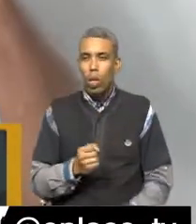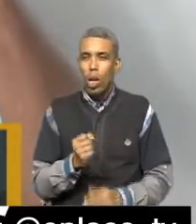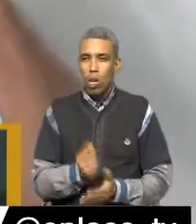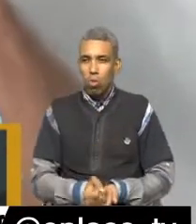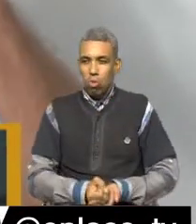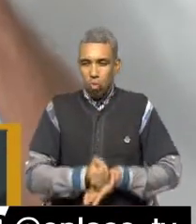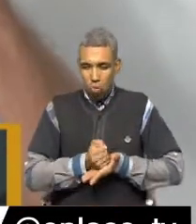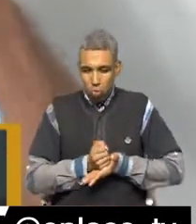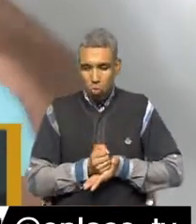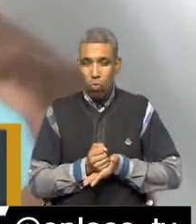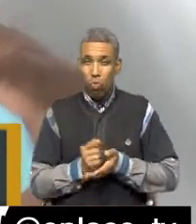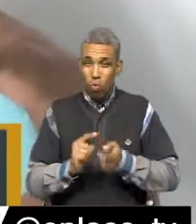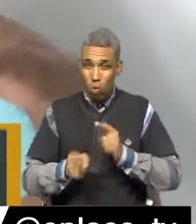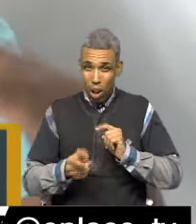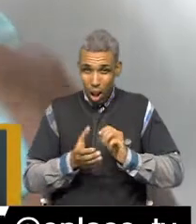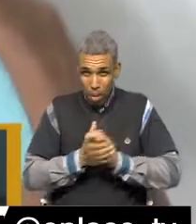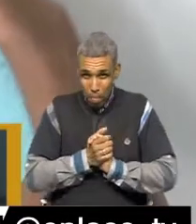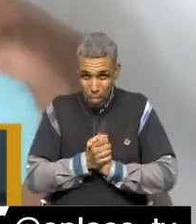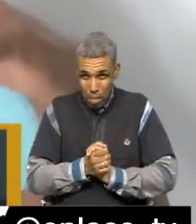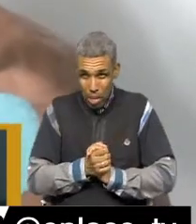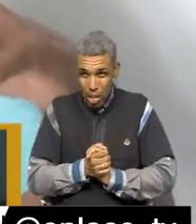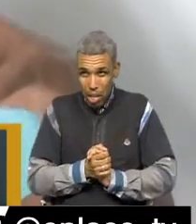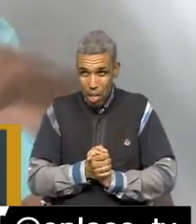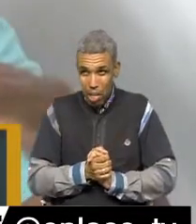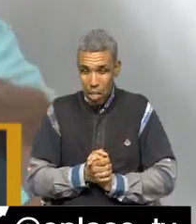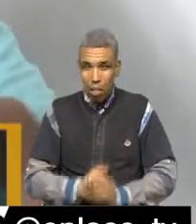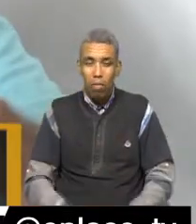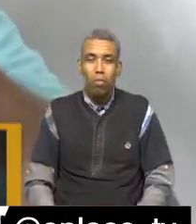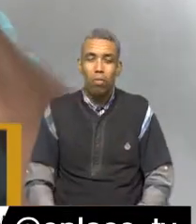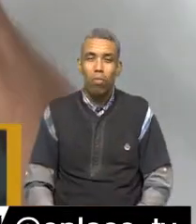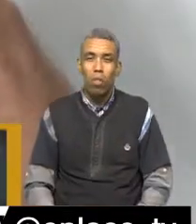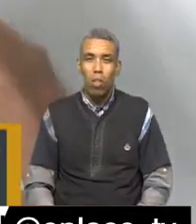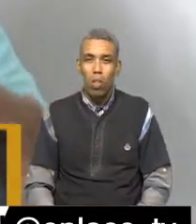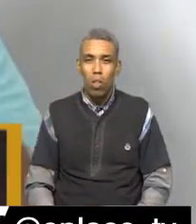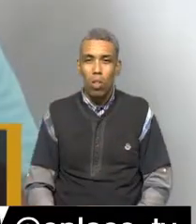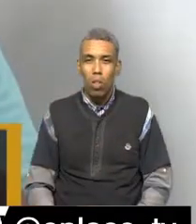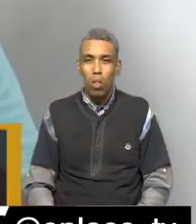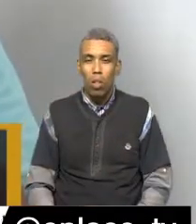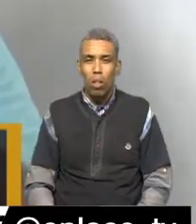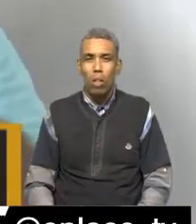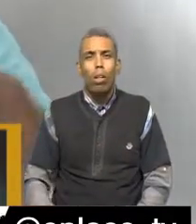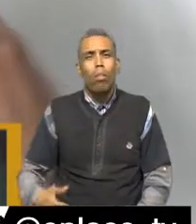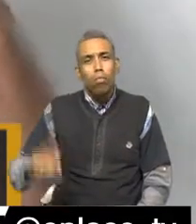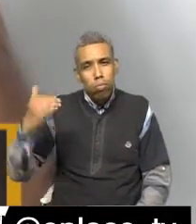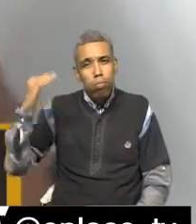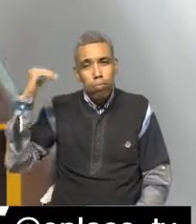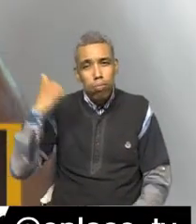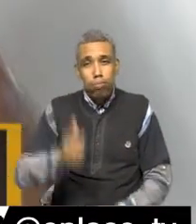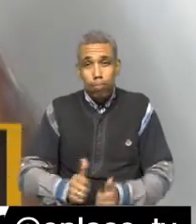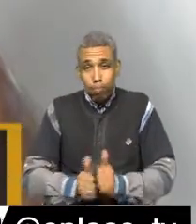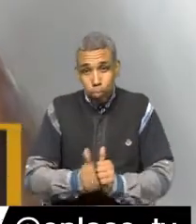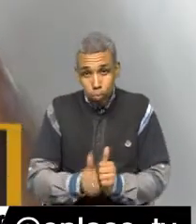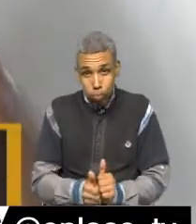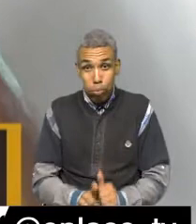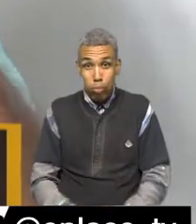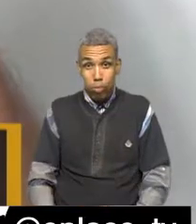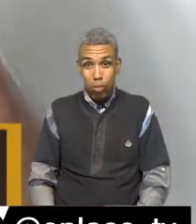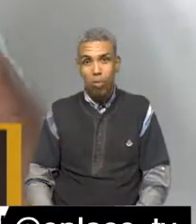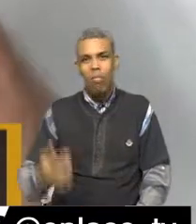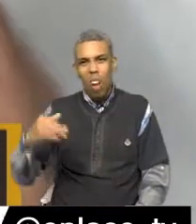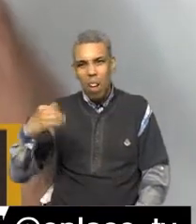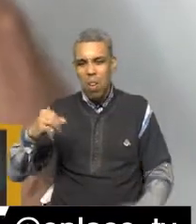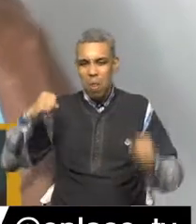aquellos con que le di muchas gratificaciones, muchas emociones, me comprendan